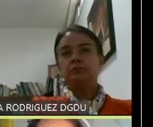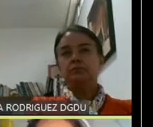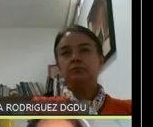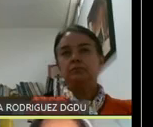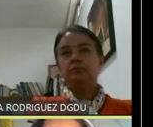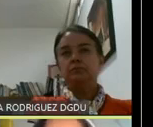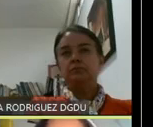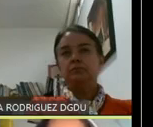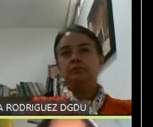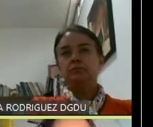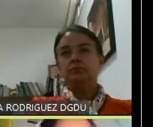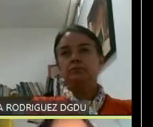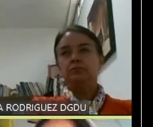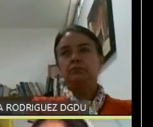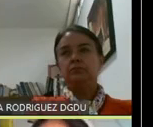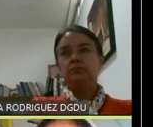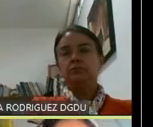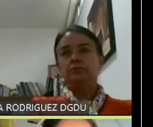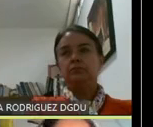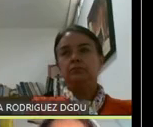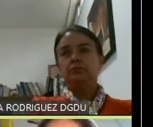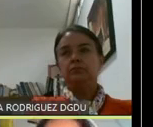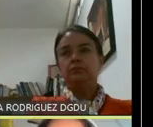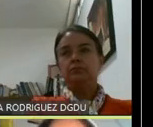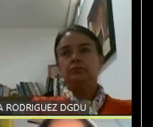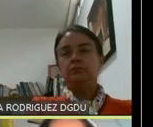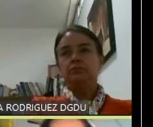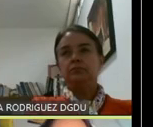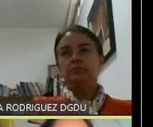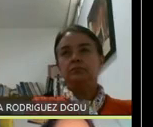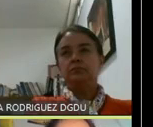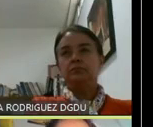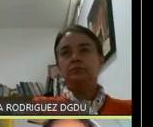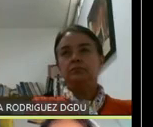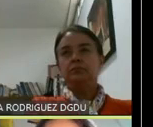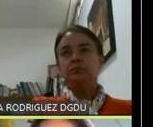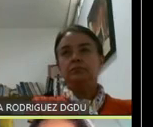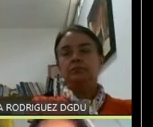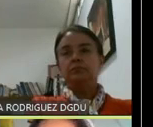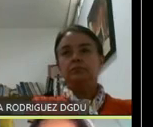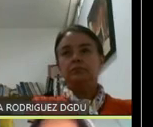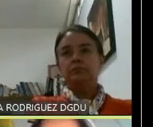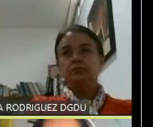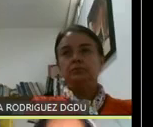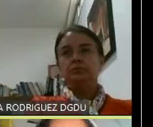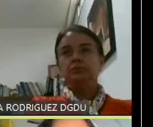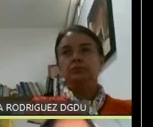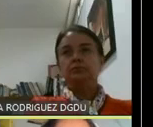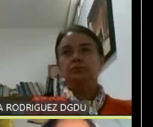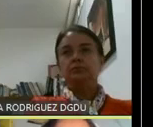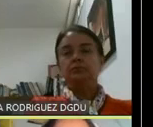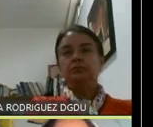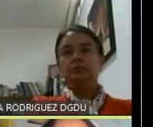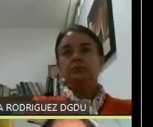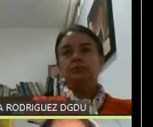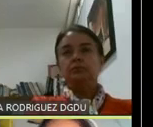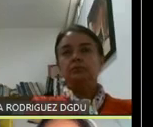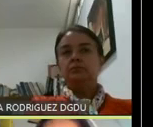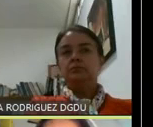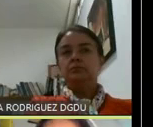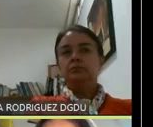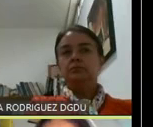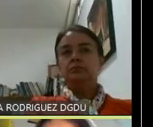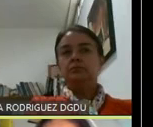tipo 5 principalmente. Estas no son las más eficaces para lo que el ligamento hace. Y cuando